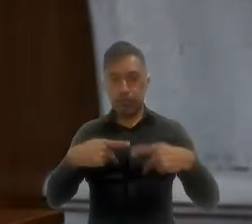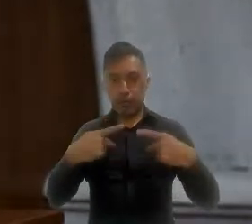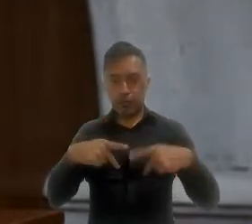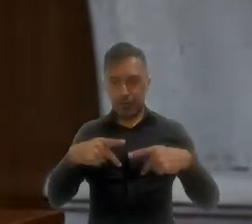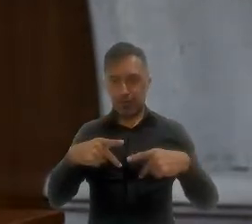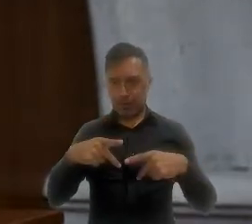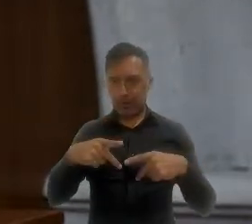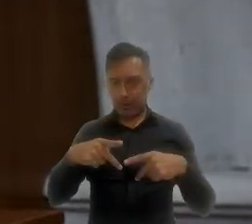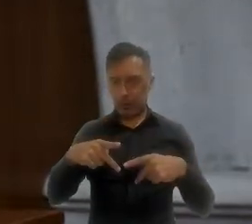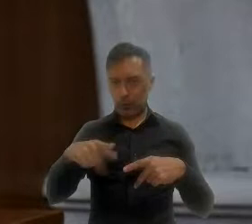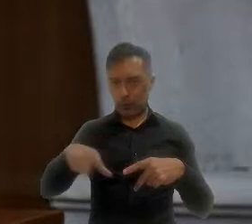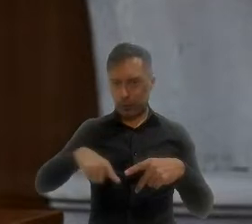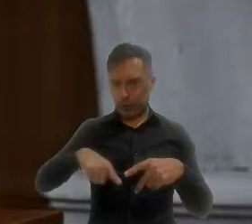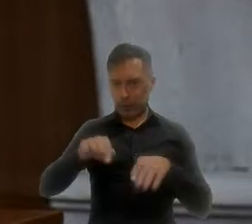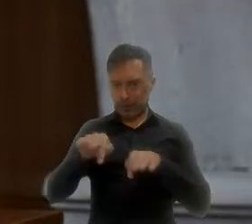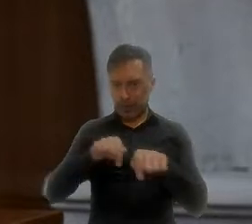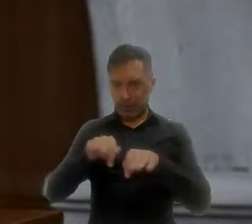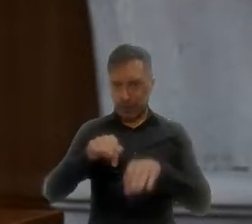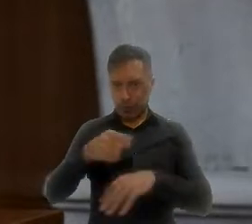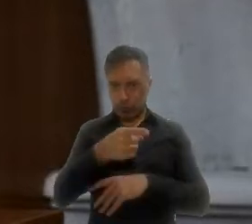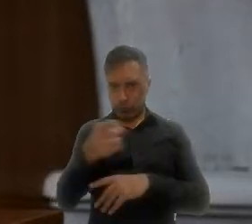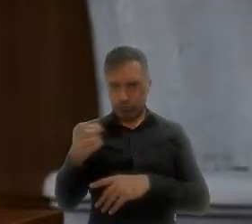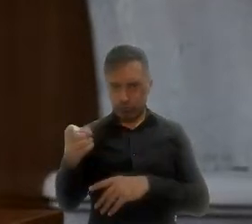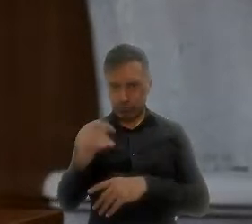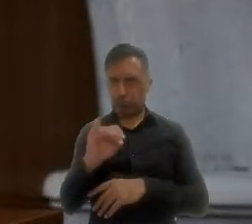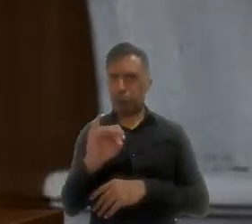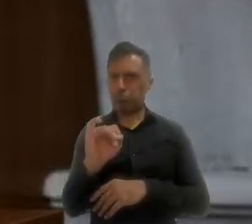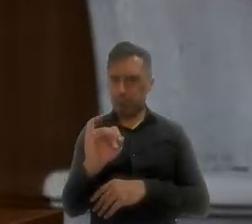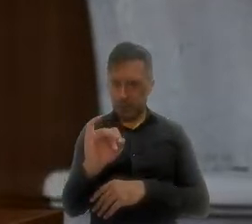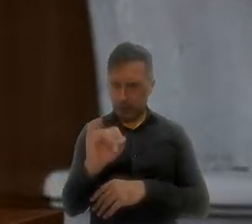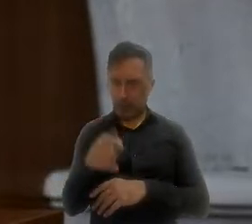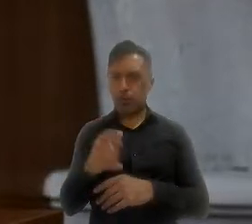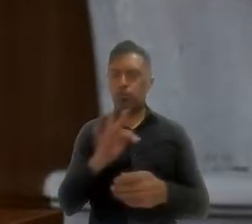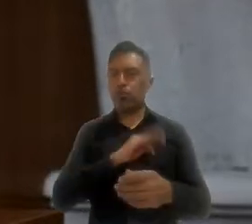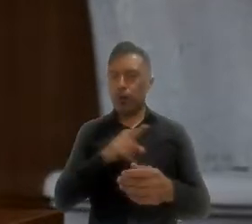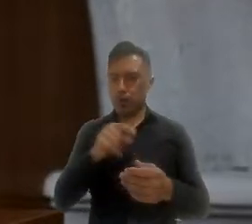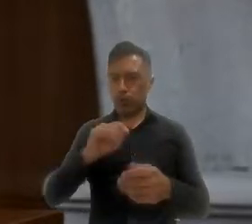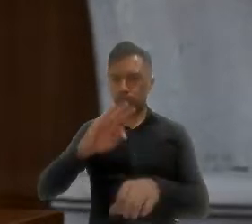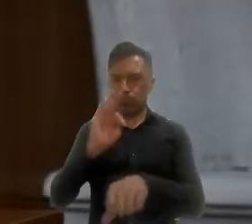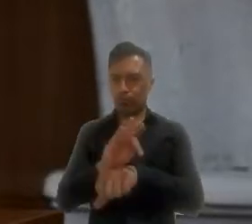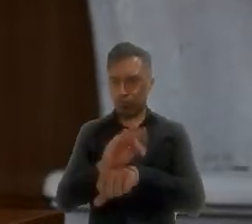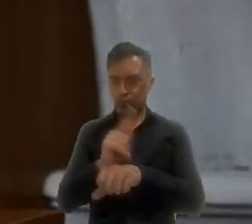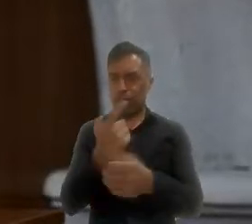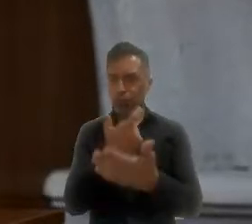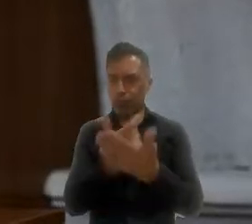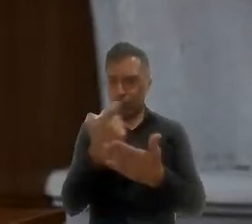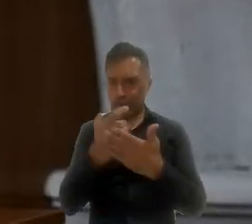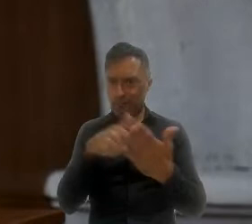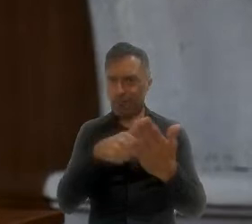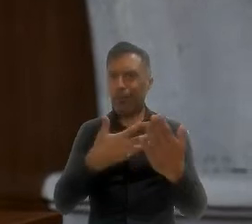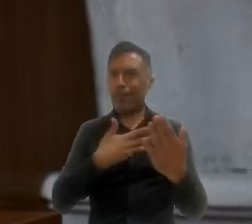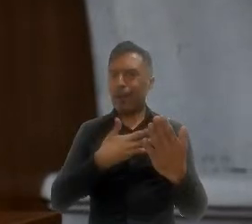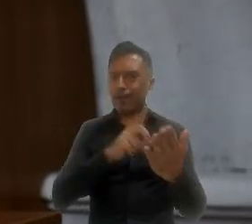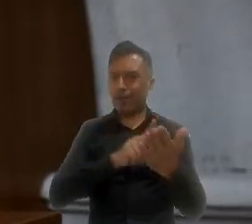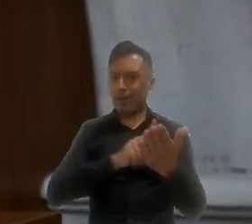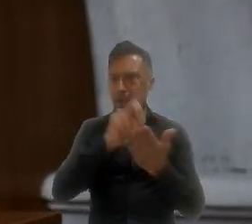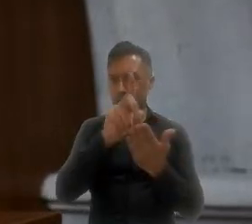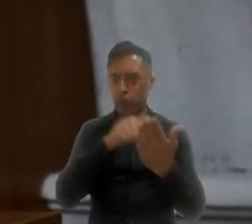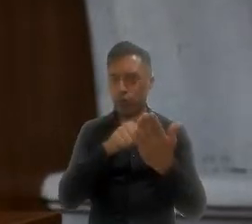Estatales sí es posible reconocer ese tipo de disposiciones protectoras del salario, aunque no con la amplitud y